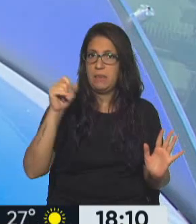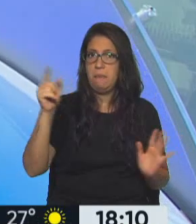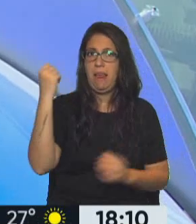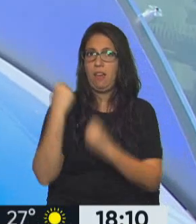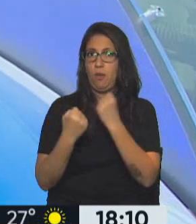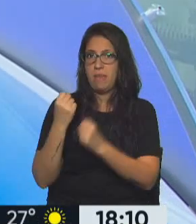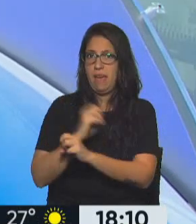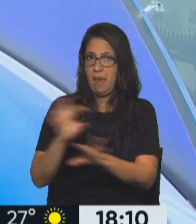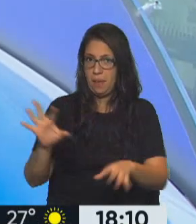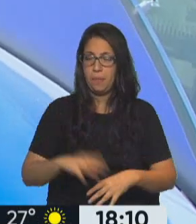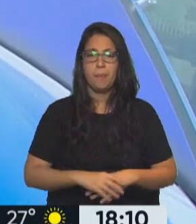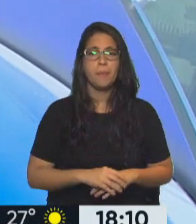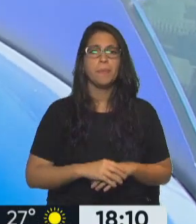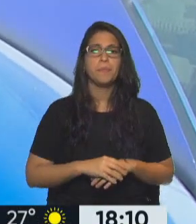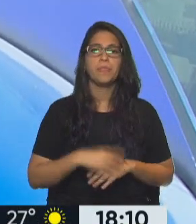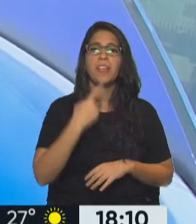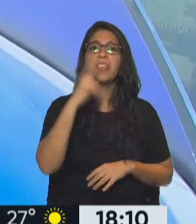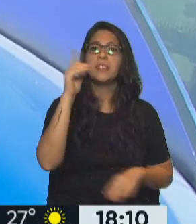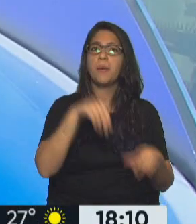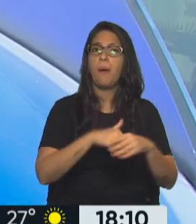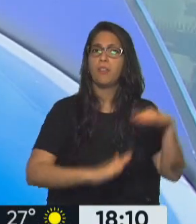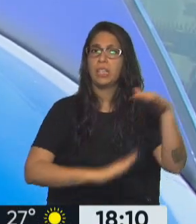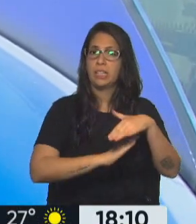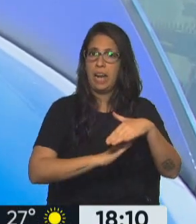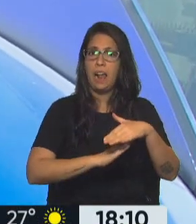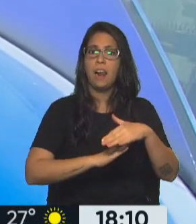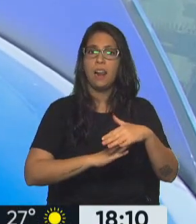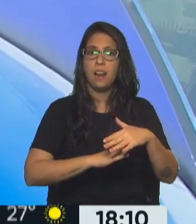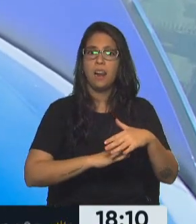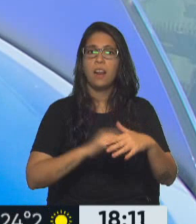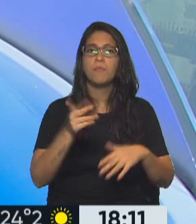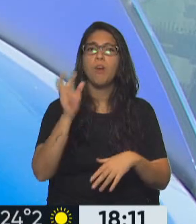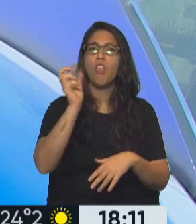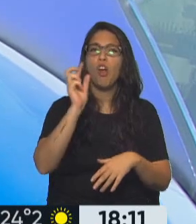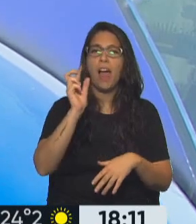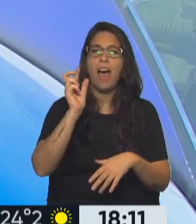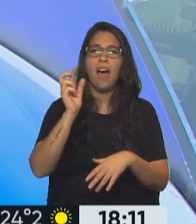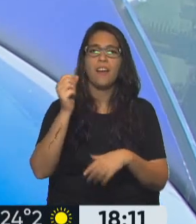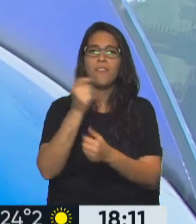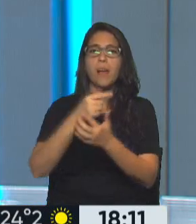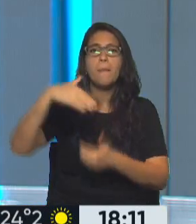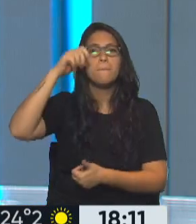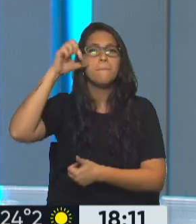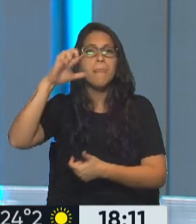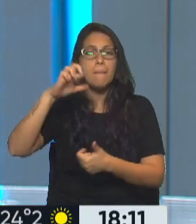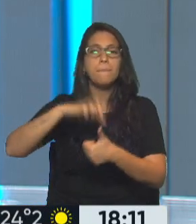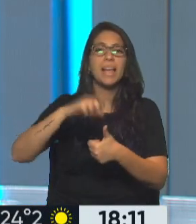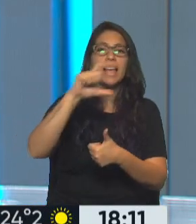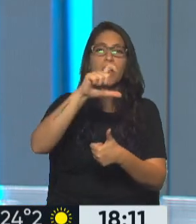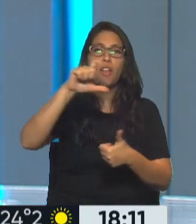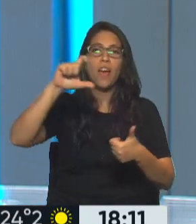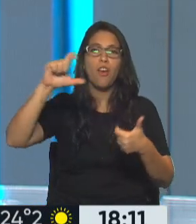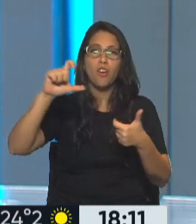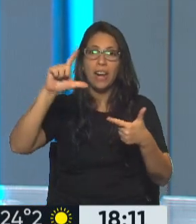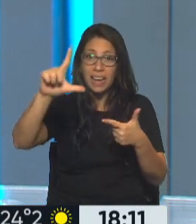severa. Dicen que el Banco Central va a aumentar la intervención en los dólares bursátil. ¿Qué es esto? El dólar MEP y el dólar contado con liqui, que son